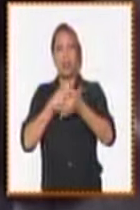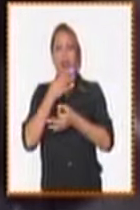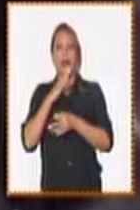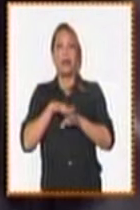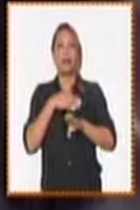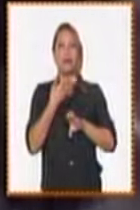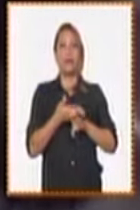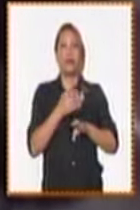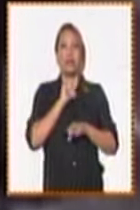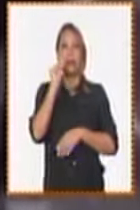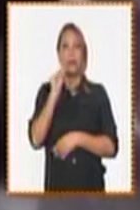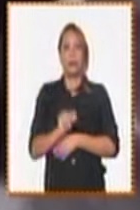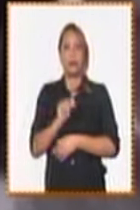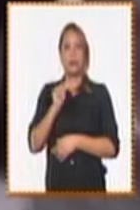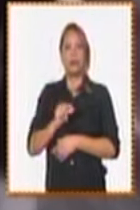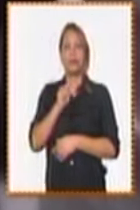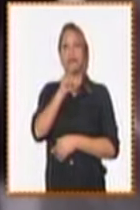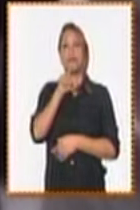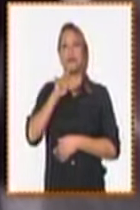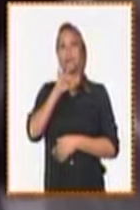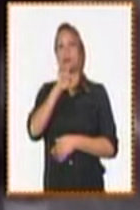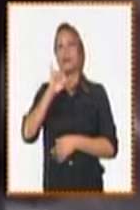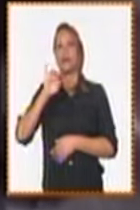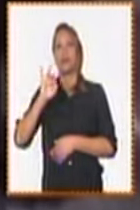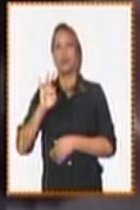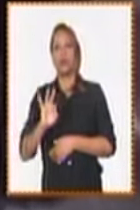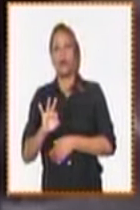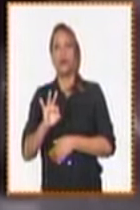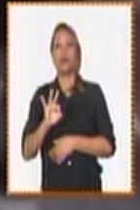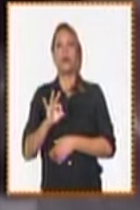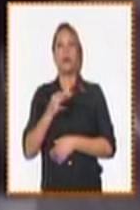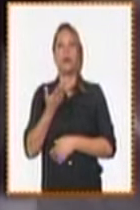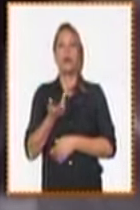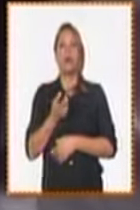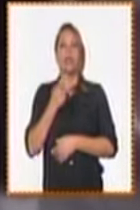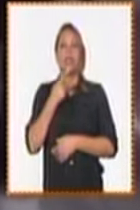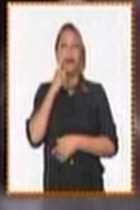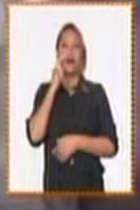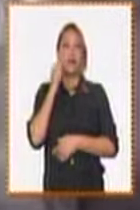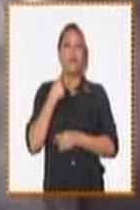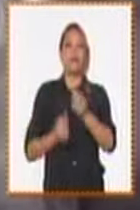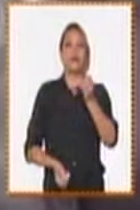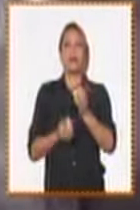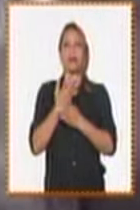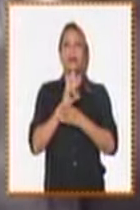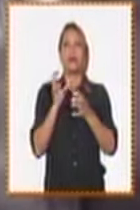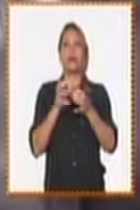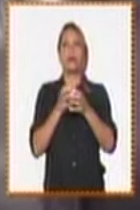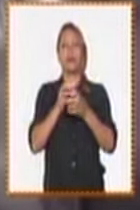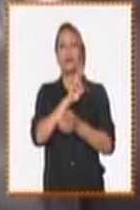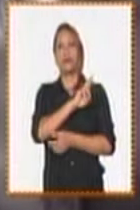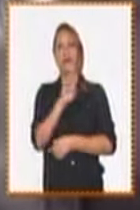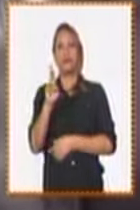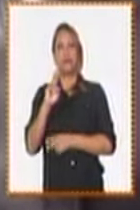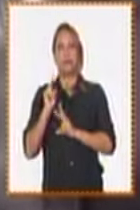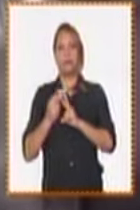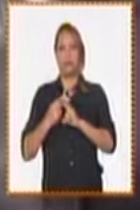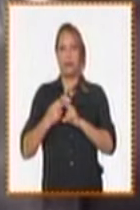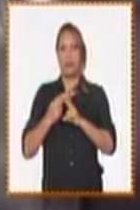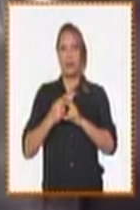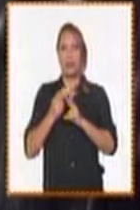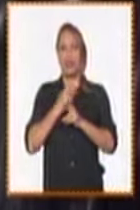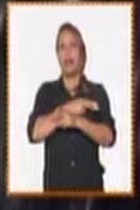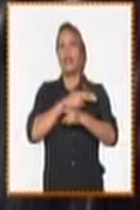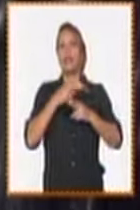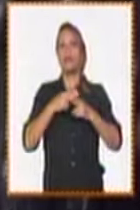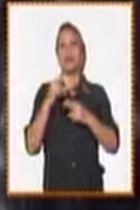del 68 quienes la recuperarán, fundamentalmente Francisco Maceo Osorio, que es uno de los fundadores del Comité Revolucionario de Bayamo, la leyenda de la